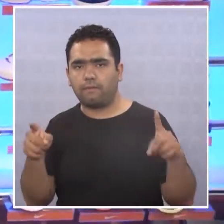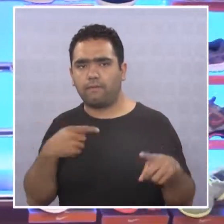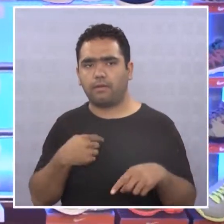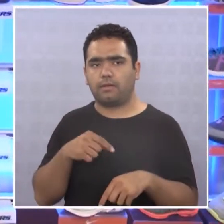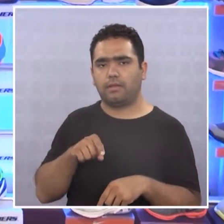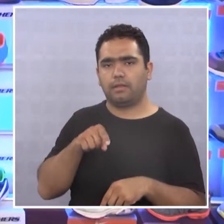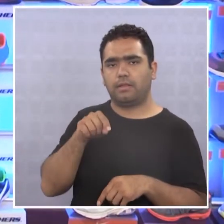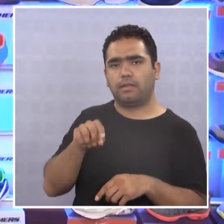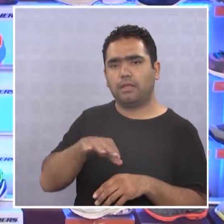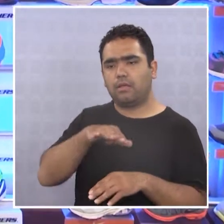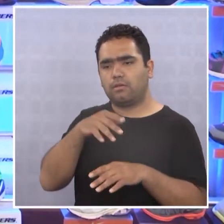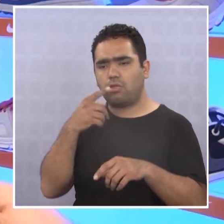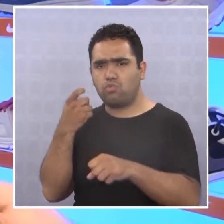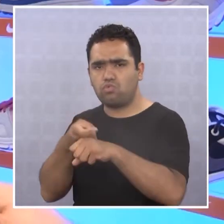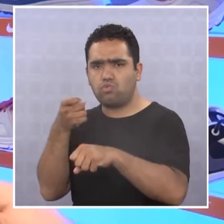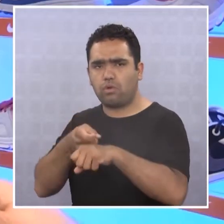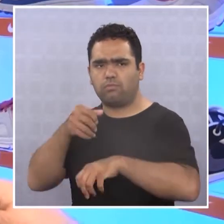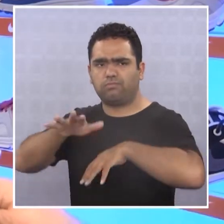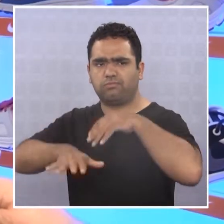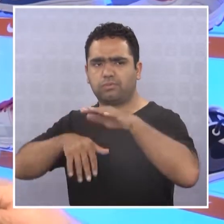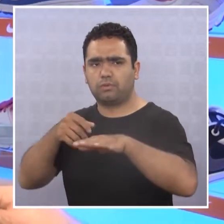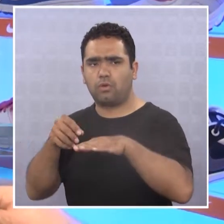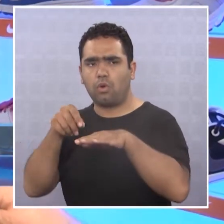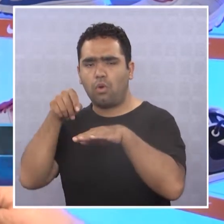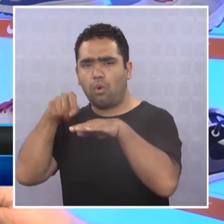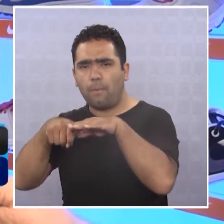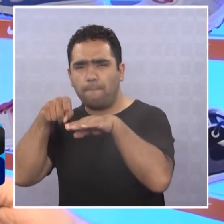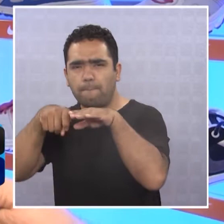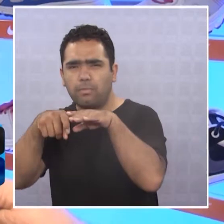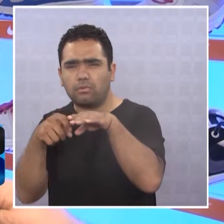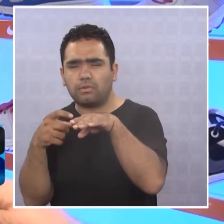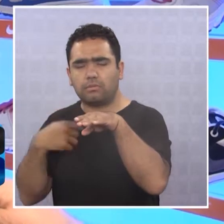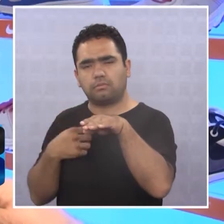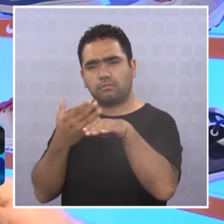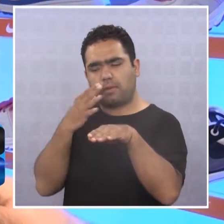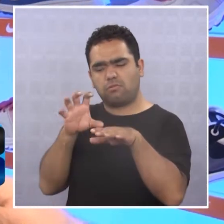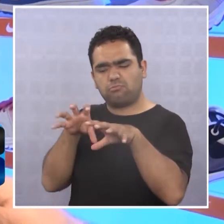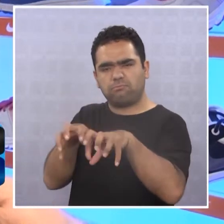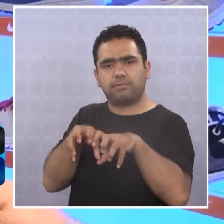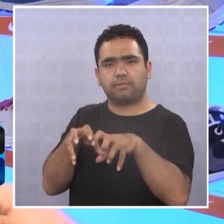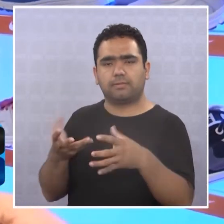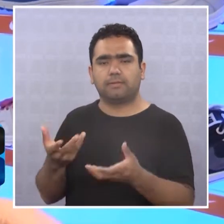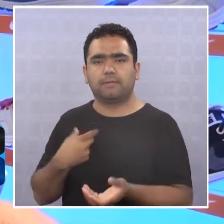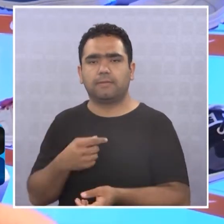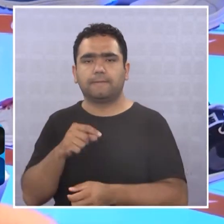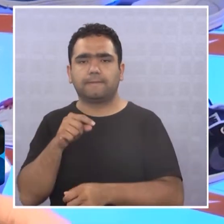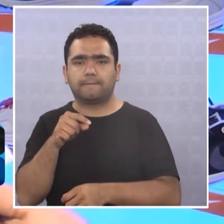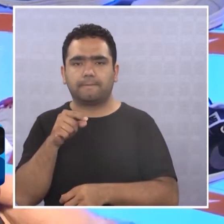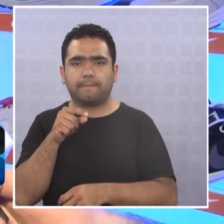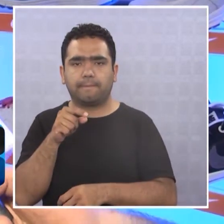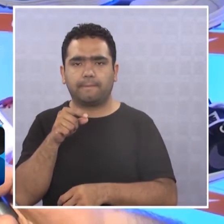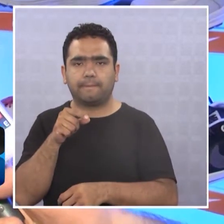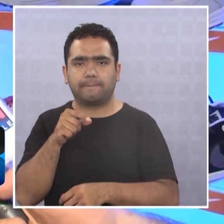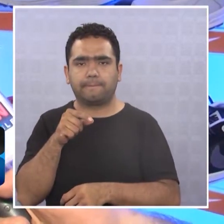caracteriza por la zona más dura con punta para mejorar pues si es posible entonces